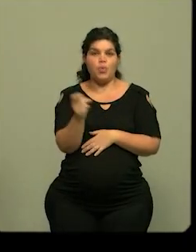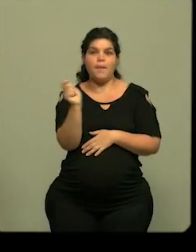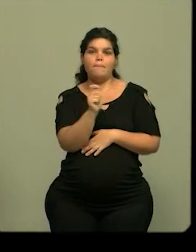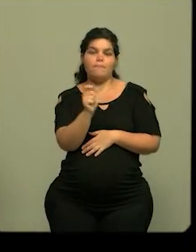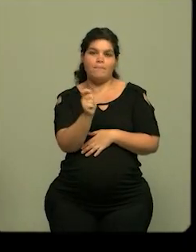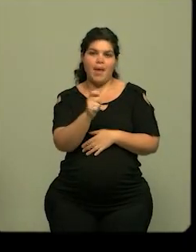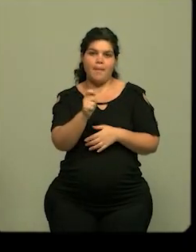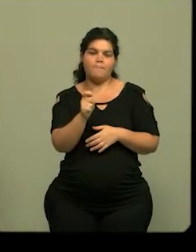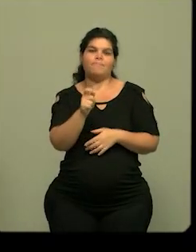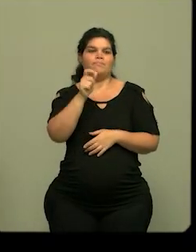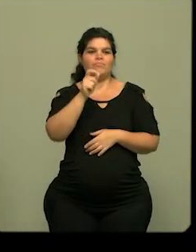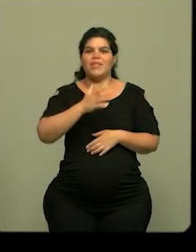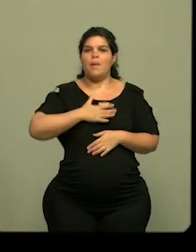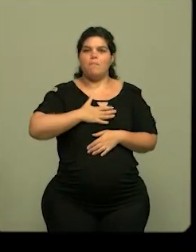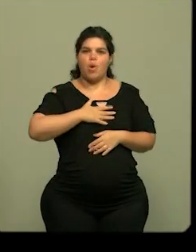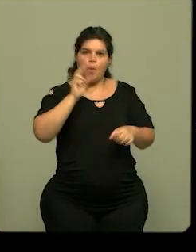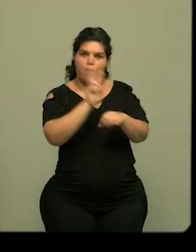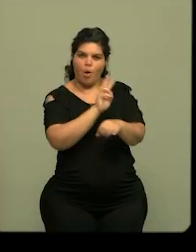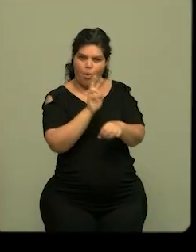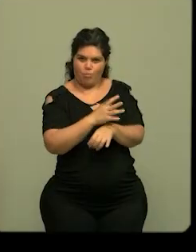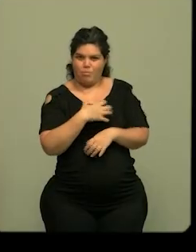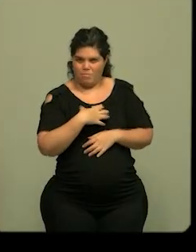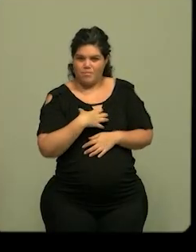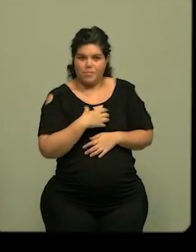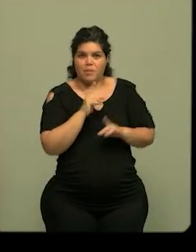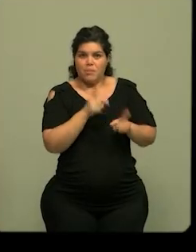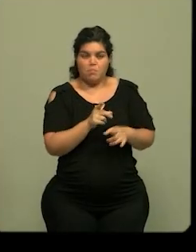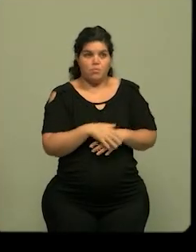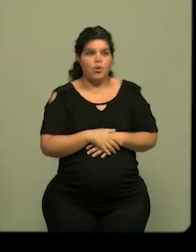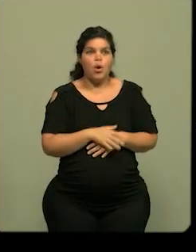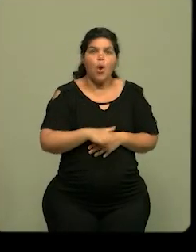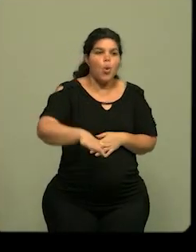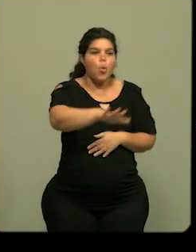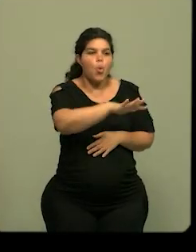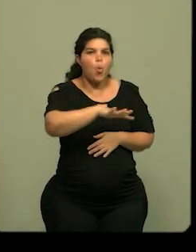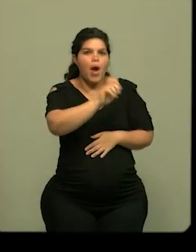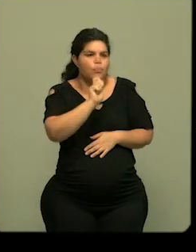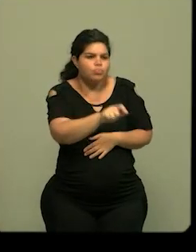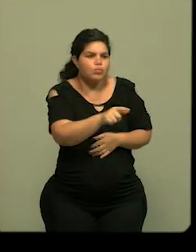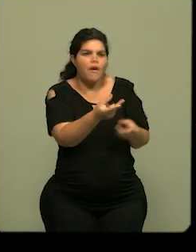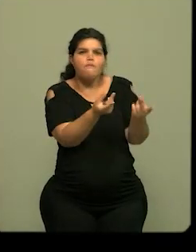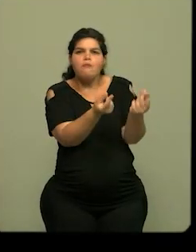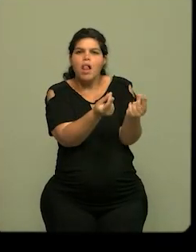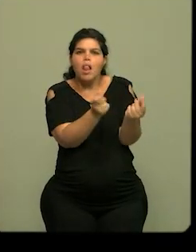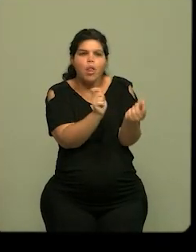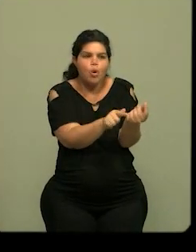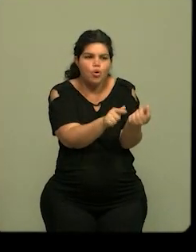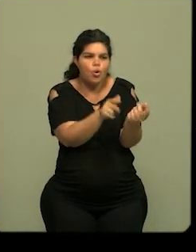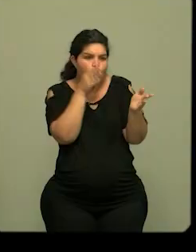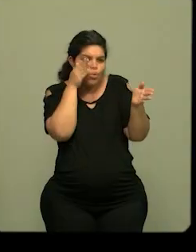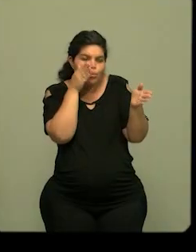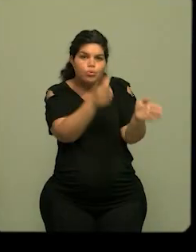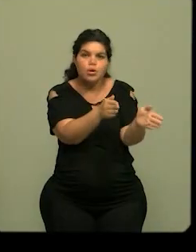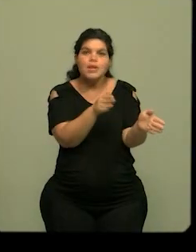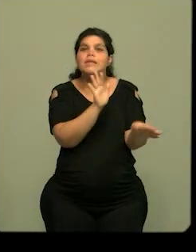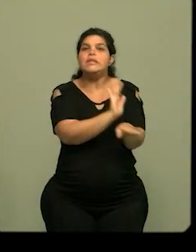allá de eso es importante tener en cuenta esto, ¿no? Que la puesta en valor de los lugares tiene que ver también con ese rescate